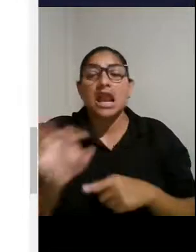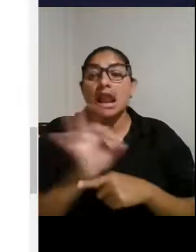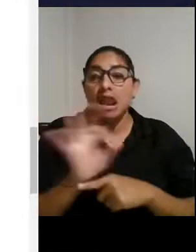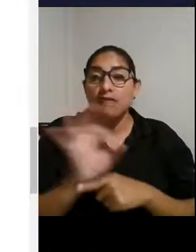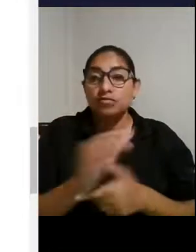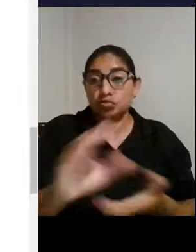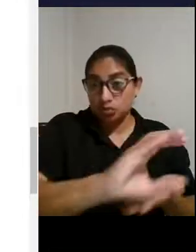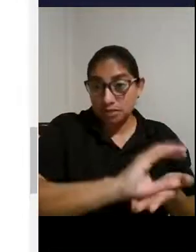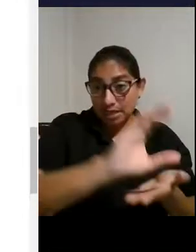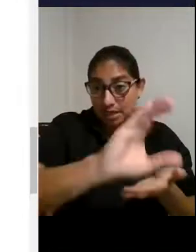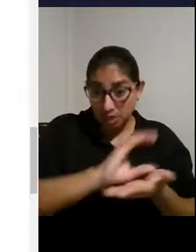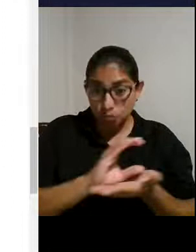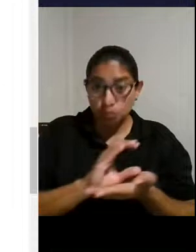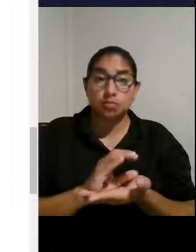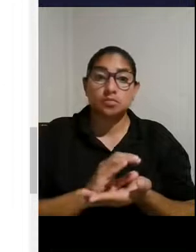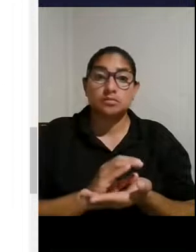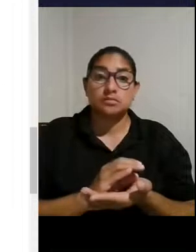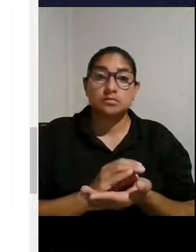ingreso,